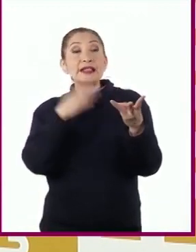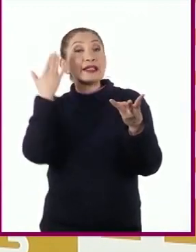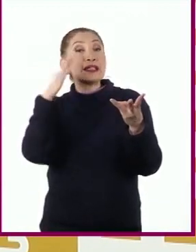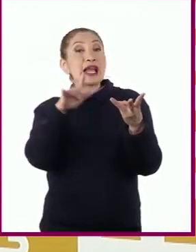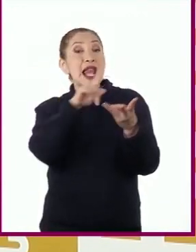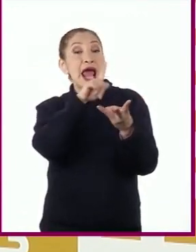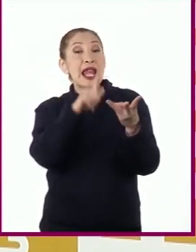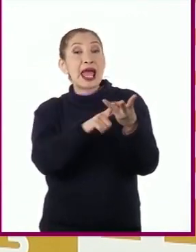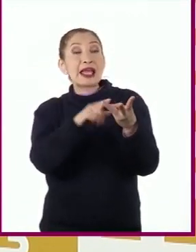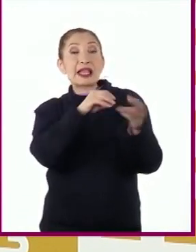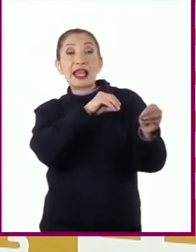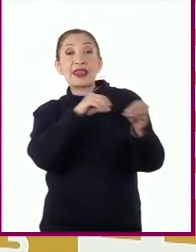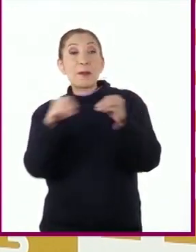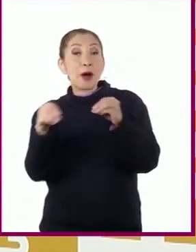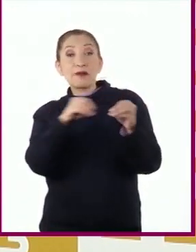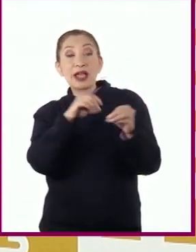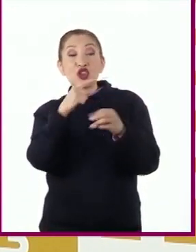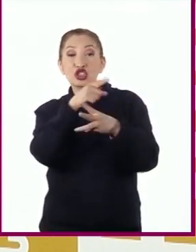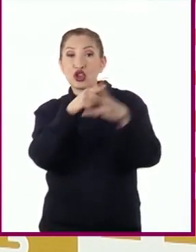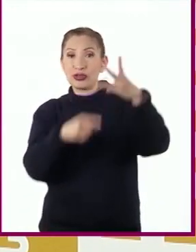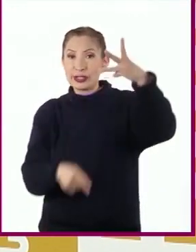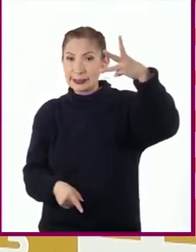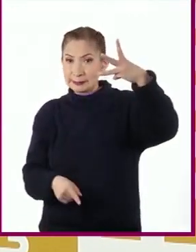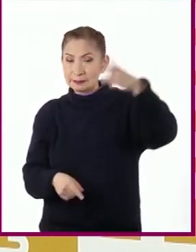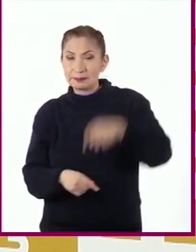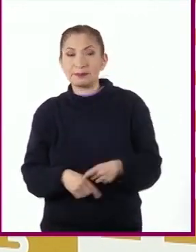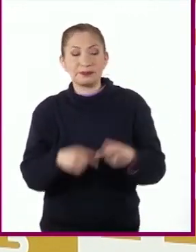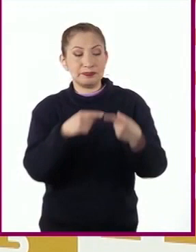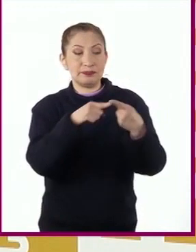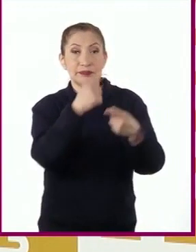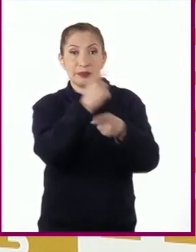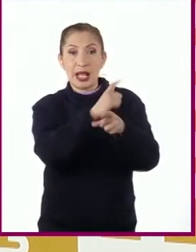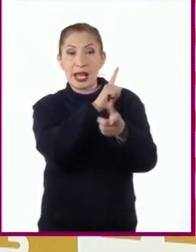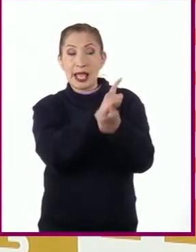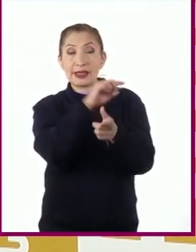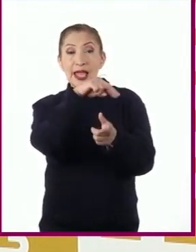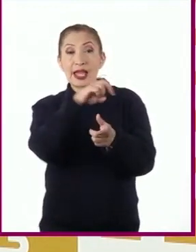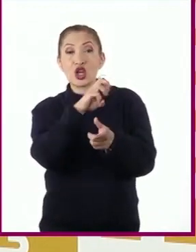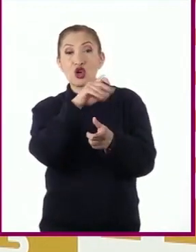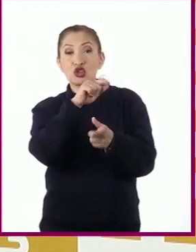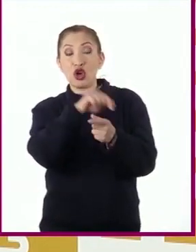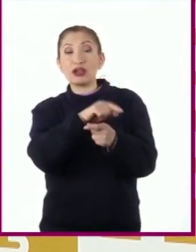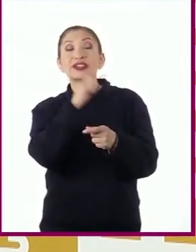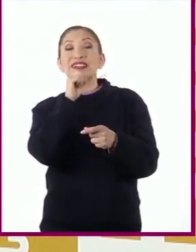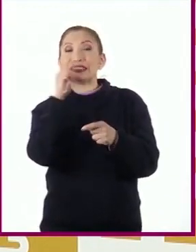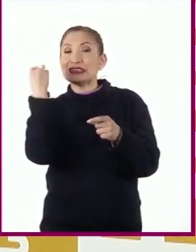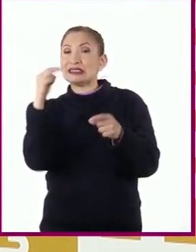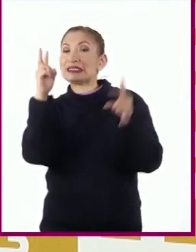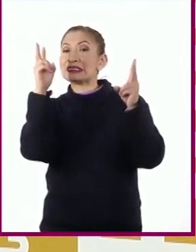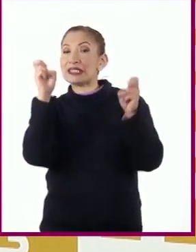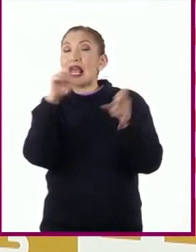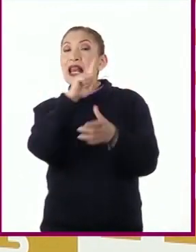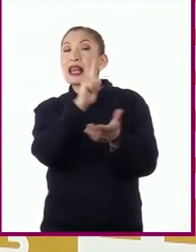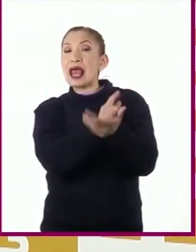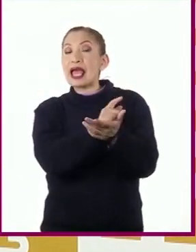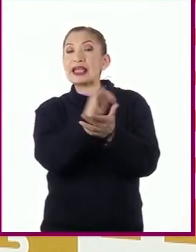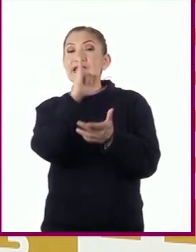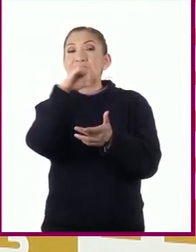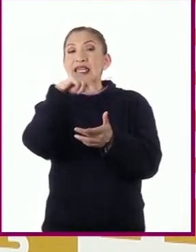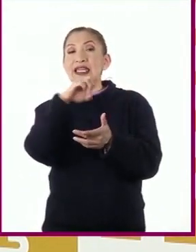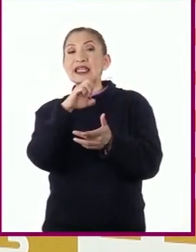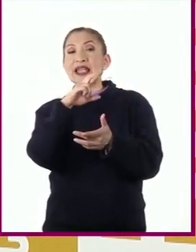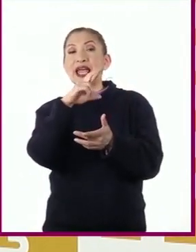las leyes del movimiento son 3. La primera ley de Newton, llamada también ley de